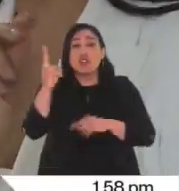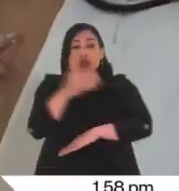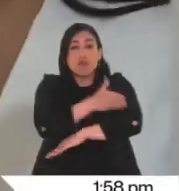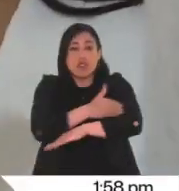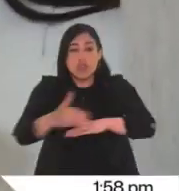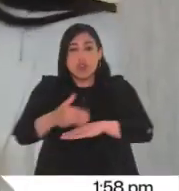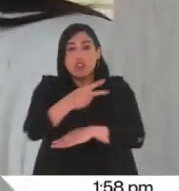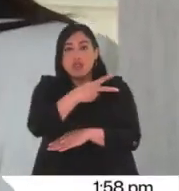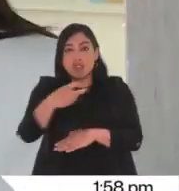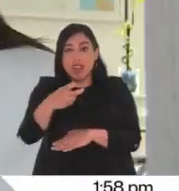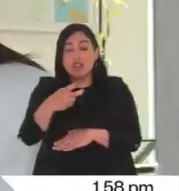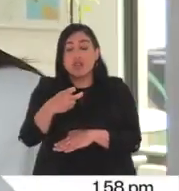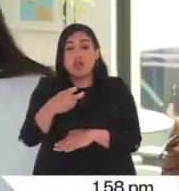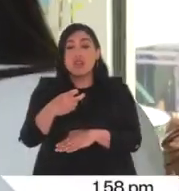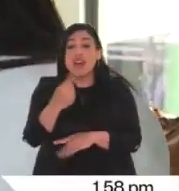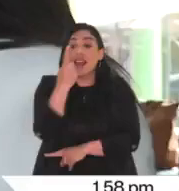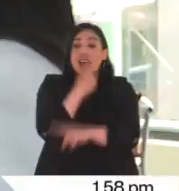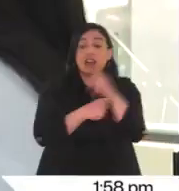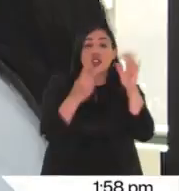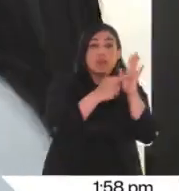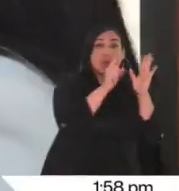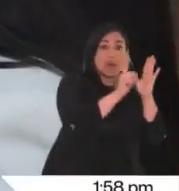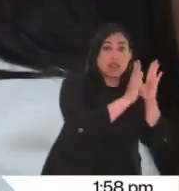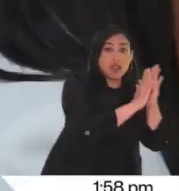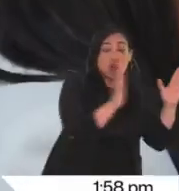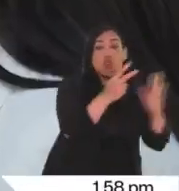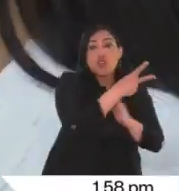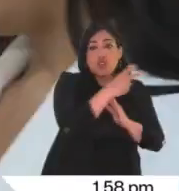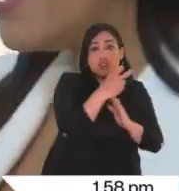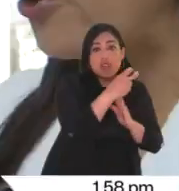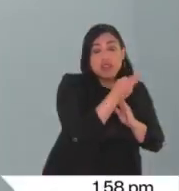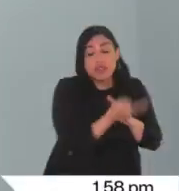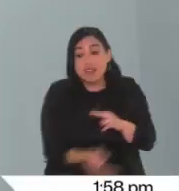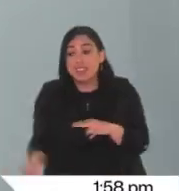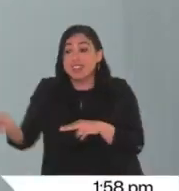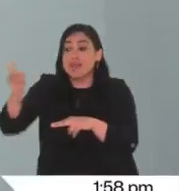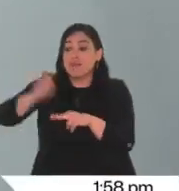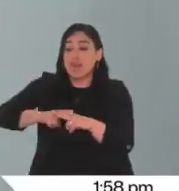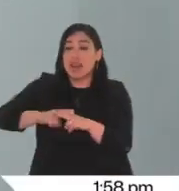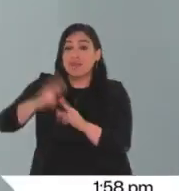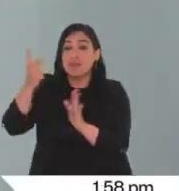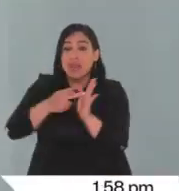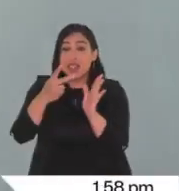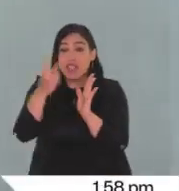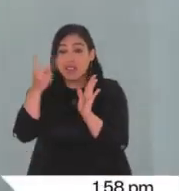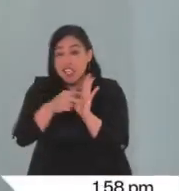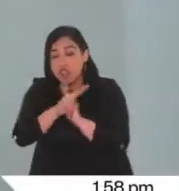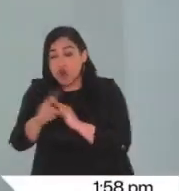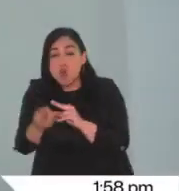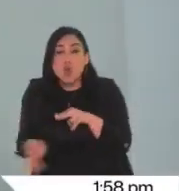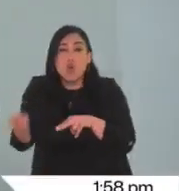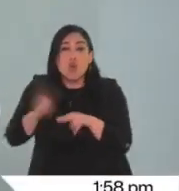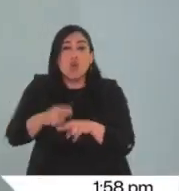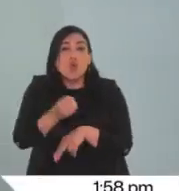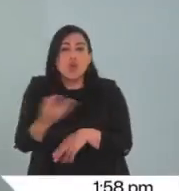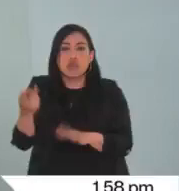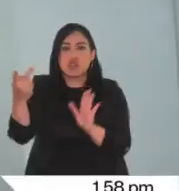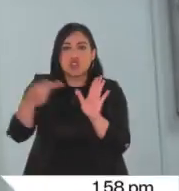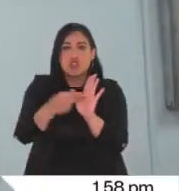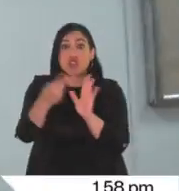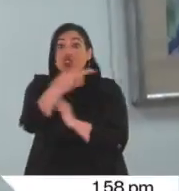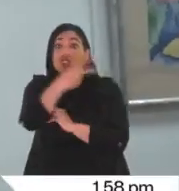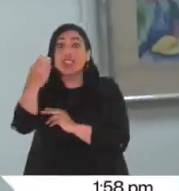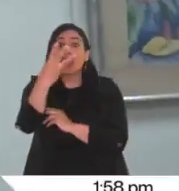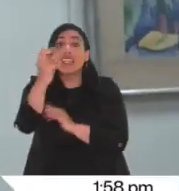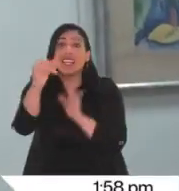millones doscientos cuatro mil Perdón en el 2021 a 230.000 en el 2022 estoy correcto hablan de un máximo